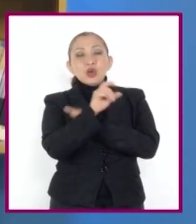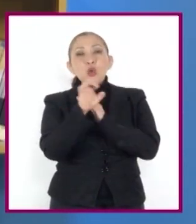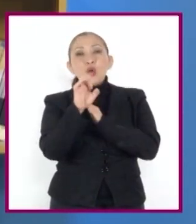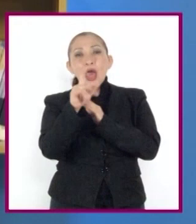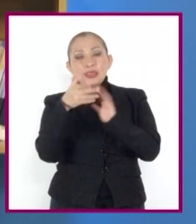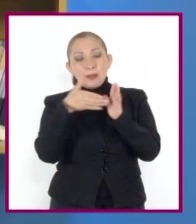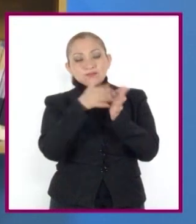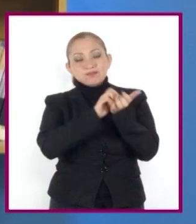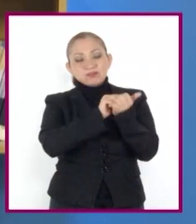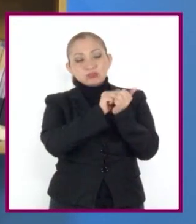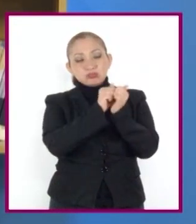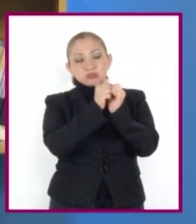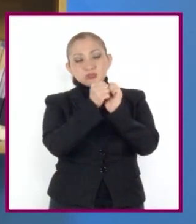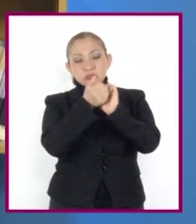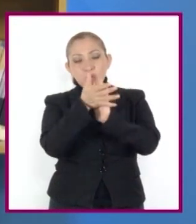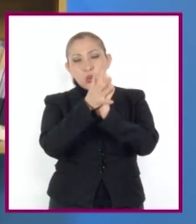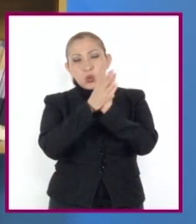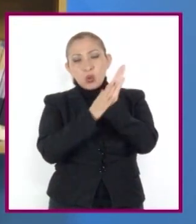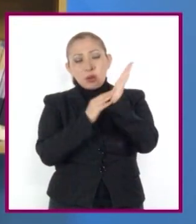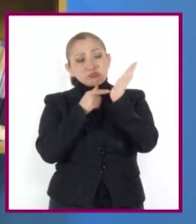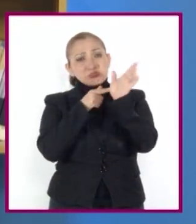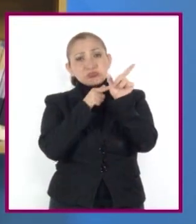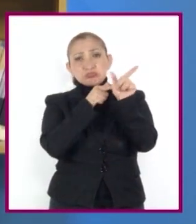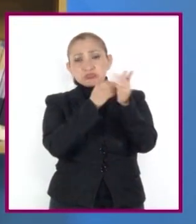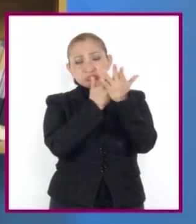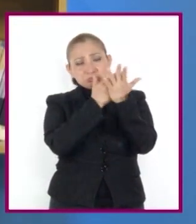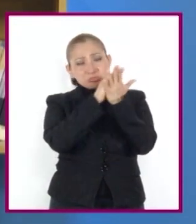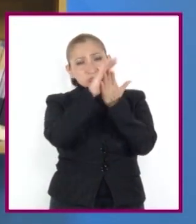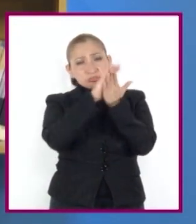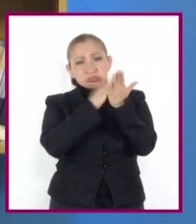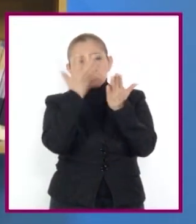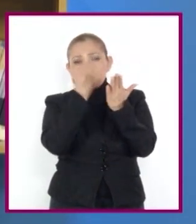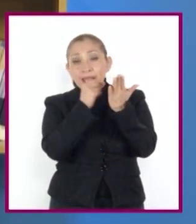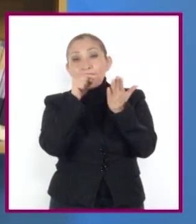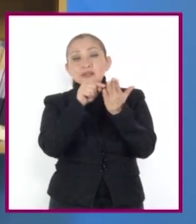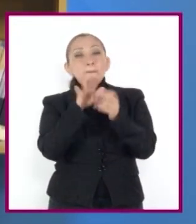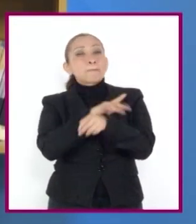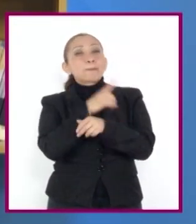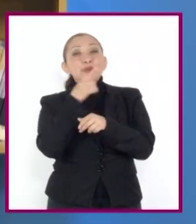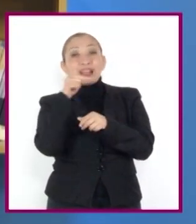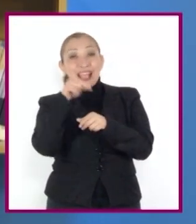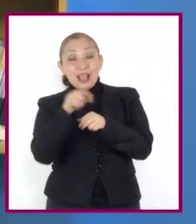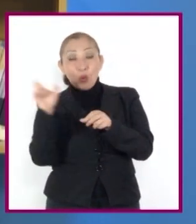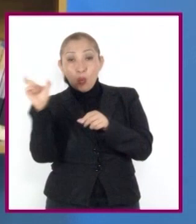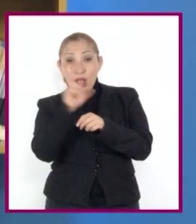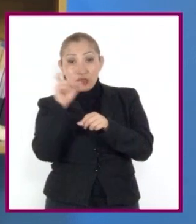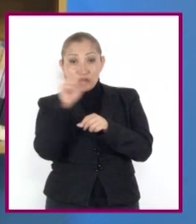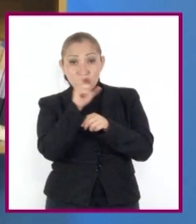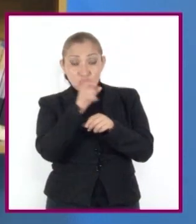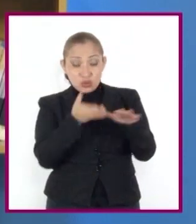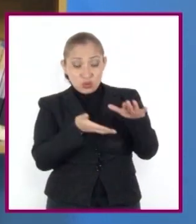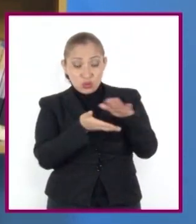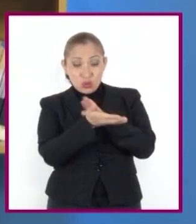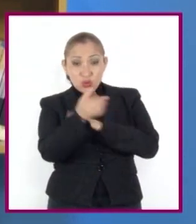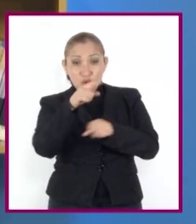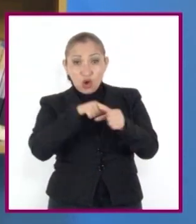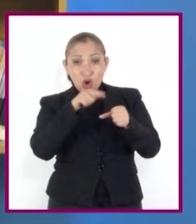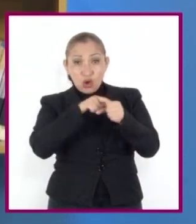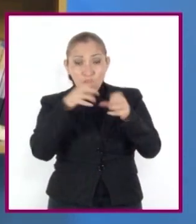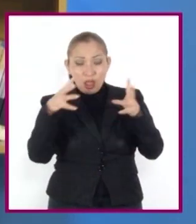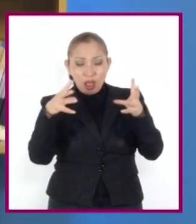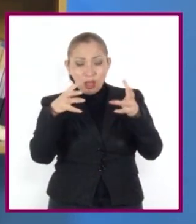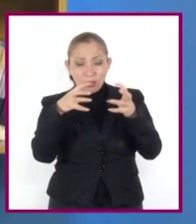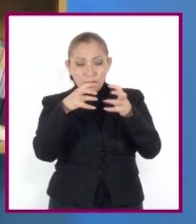se transforman en un revestimiento continuo. Lo anterior se debe a que en el momento en el que los pigmentos se